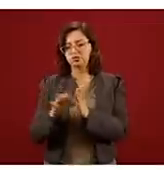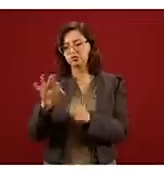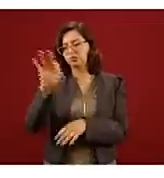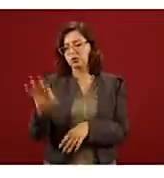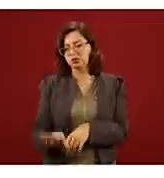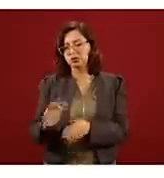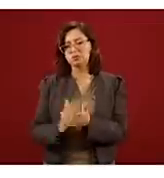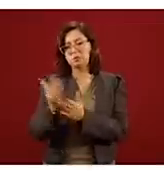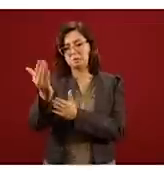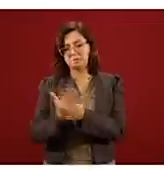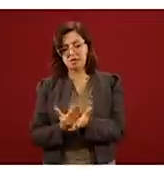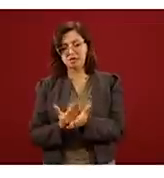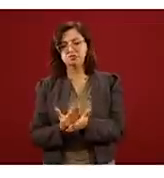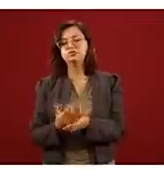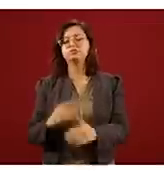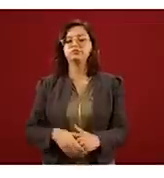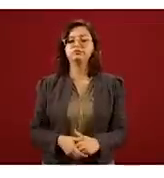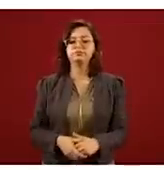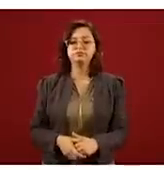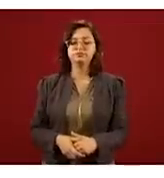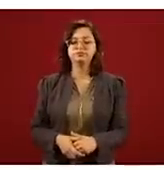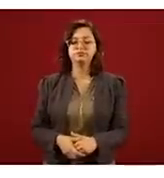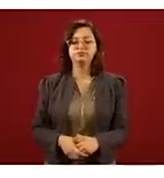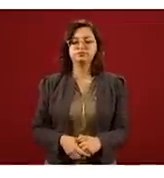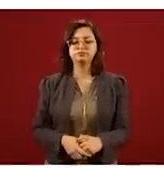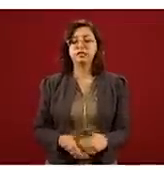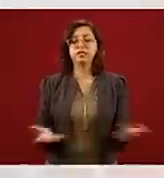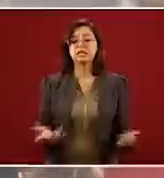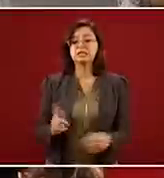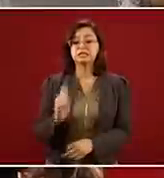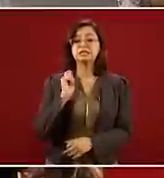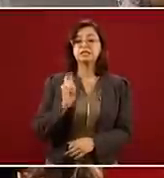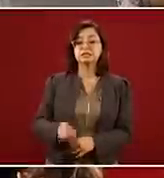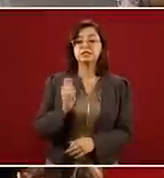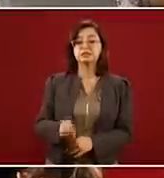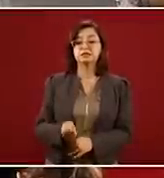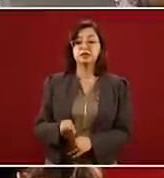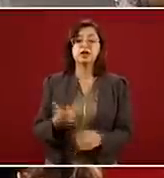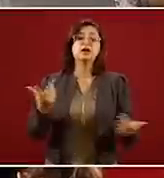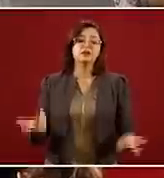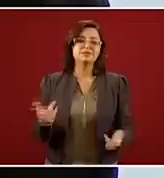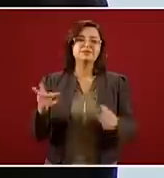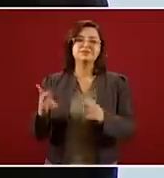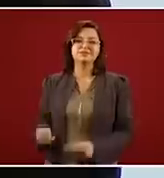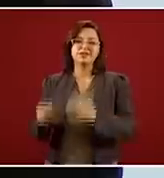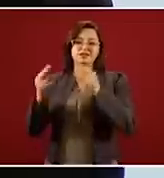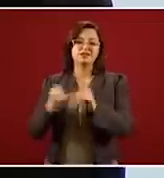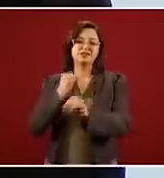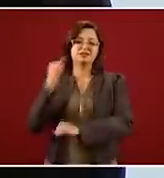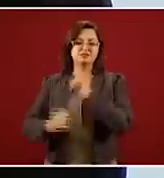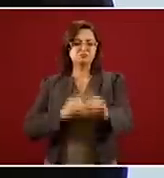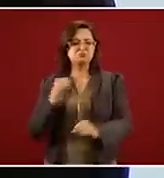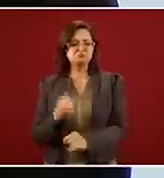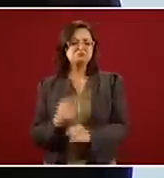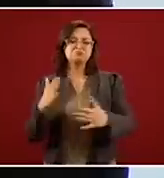2%, 200 puntos base. Bueno, esto significa confianza del mercado en la